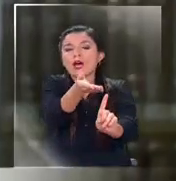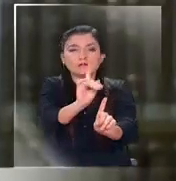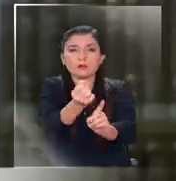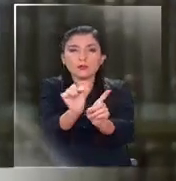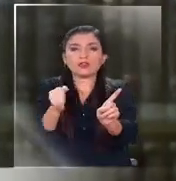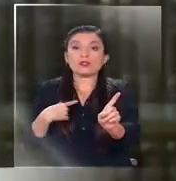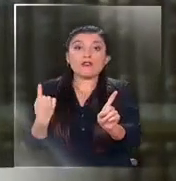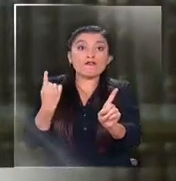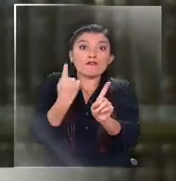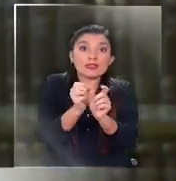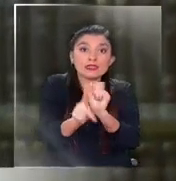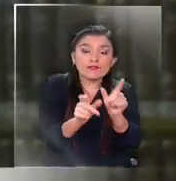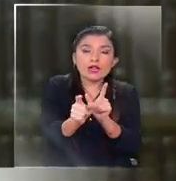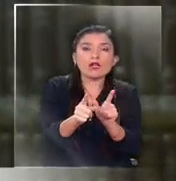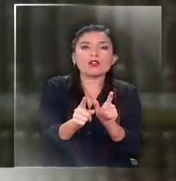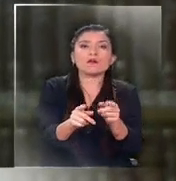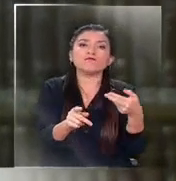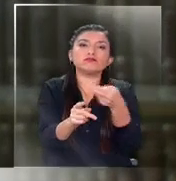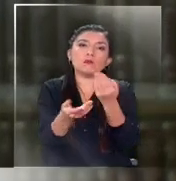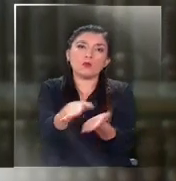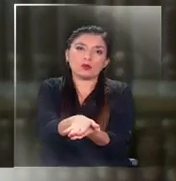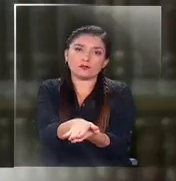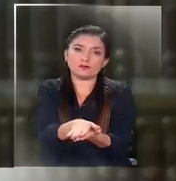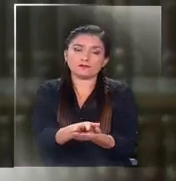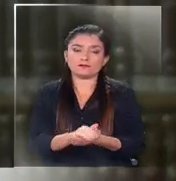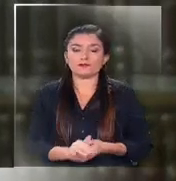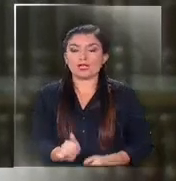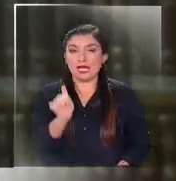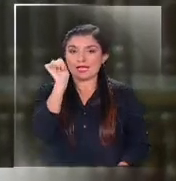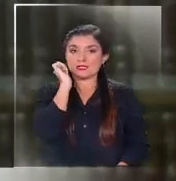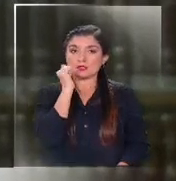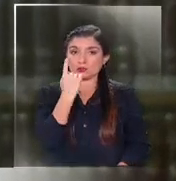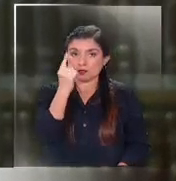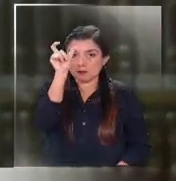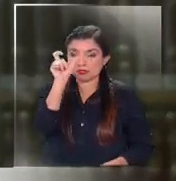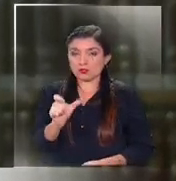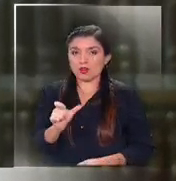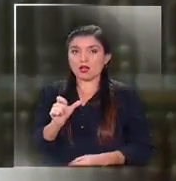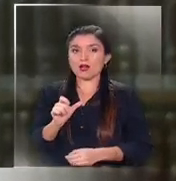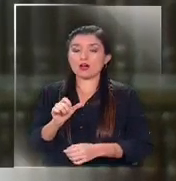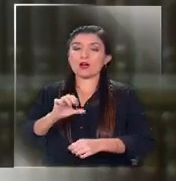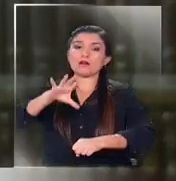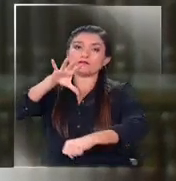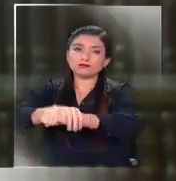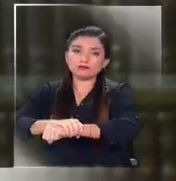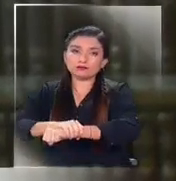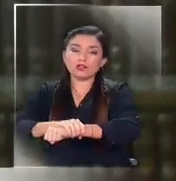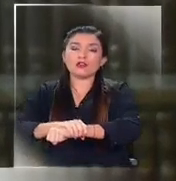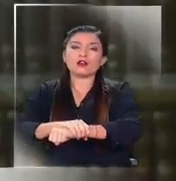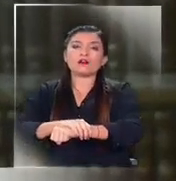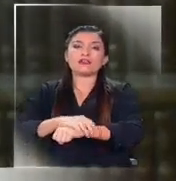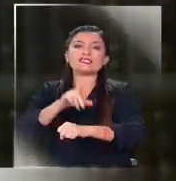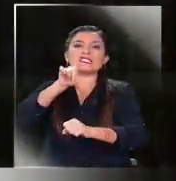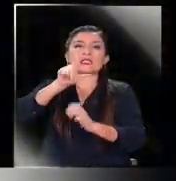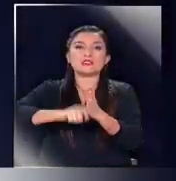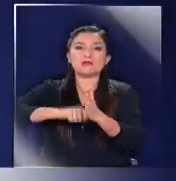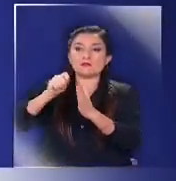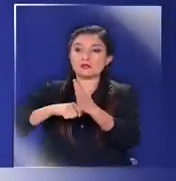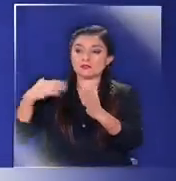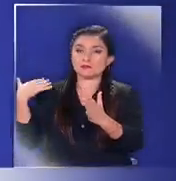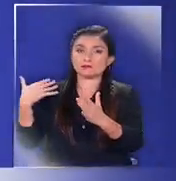Y el día de ayer fue capturado uno de los imputados, quien se encontraba prófugo hace 7 meses en la comuna de